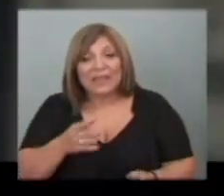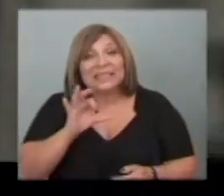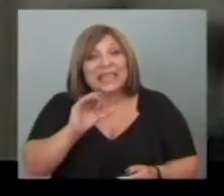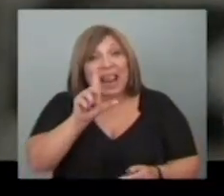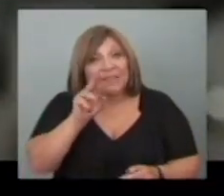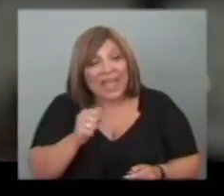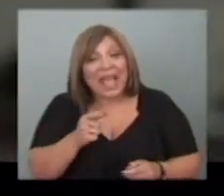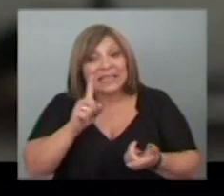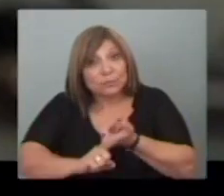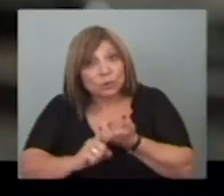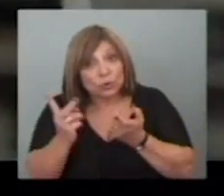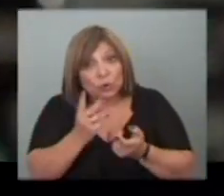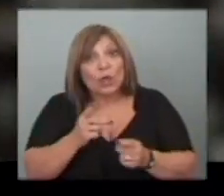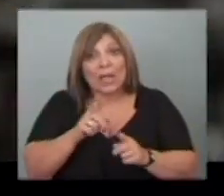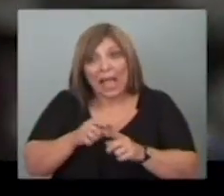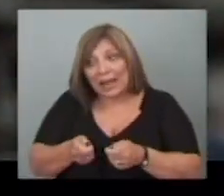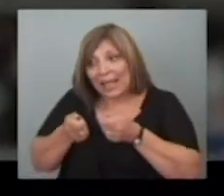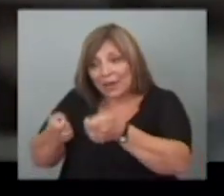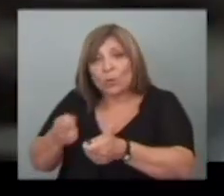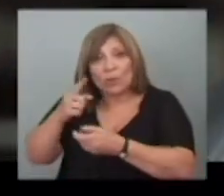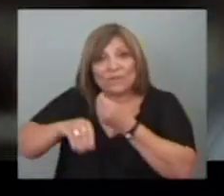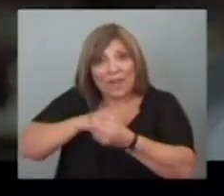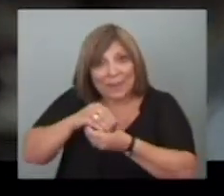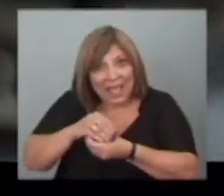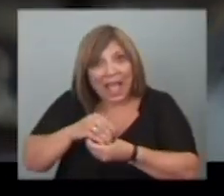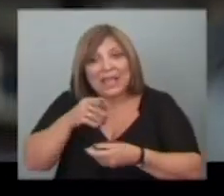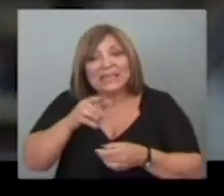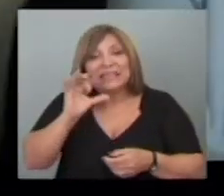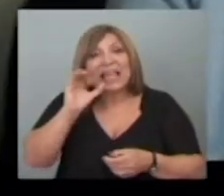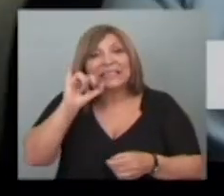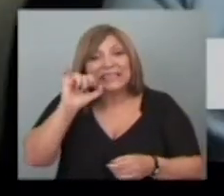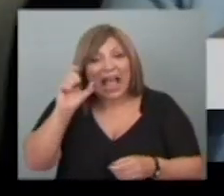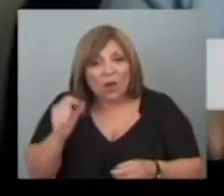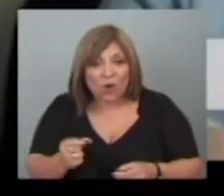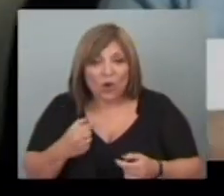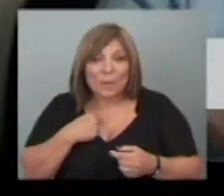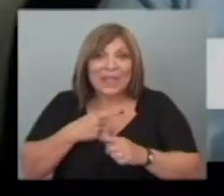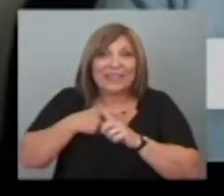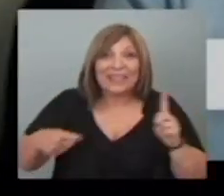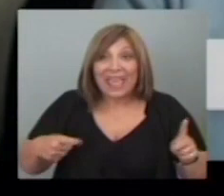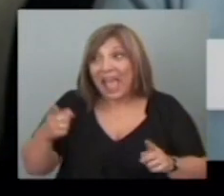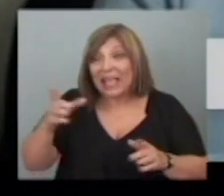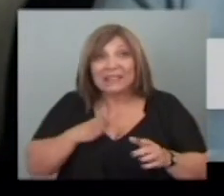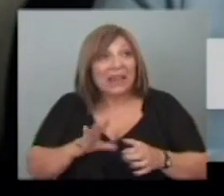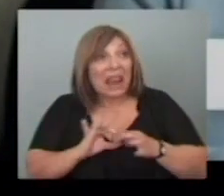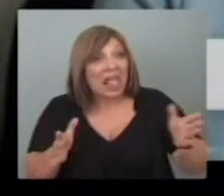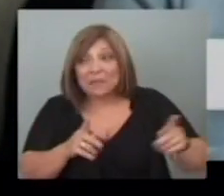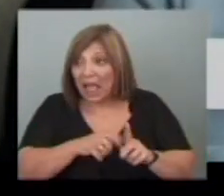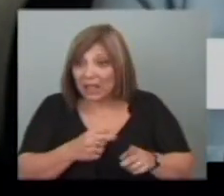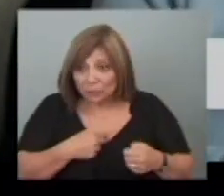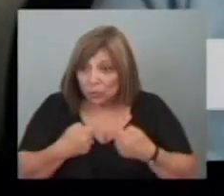esposo lograron alquilar a un familiar un modesto apartamento en la zona de Sayago. Mi tía, que tenía este apartamento libre,